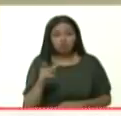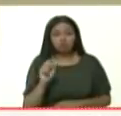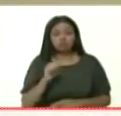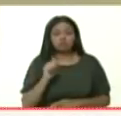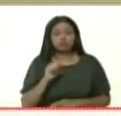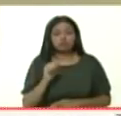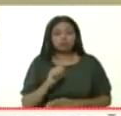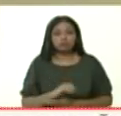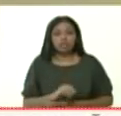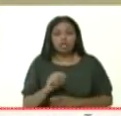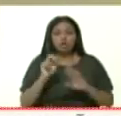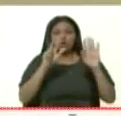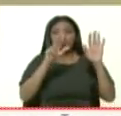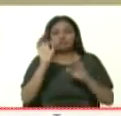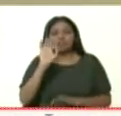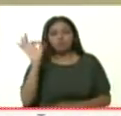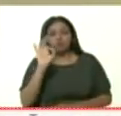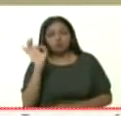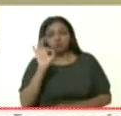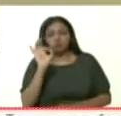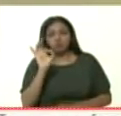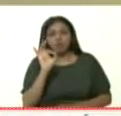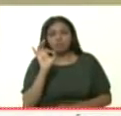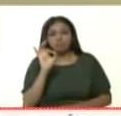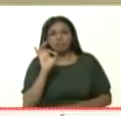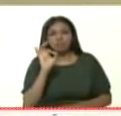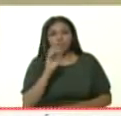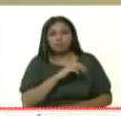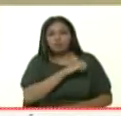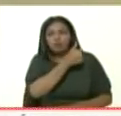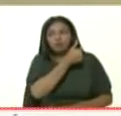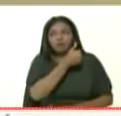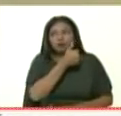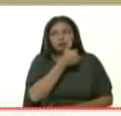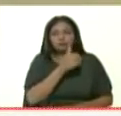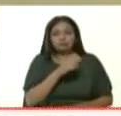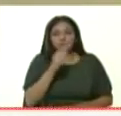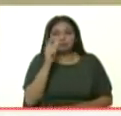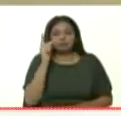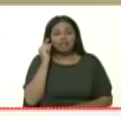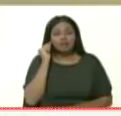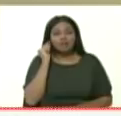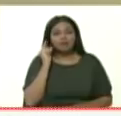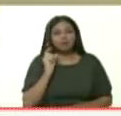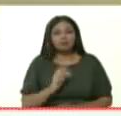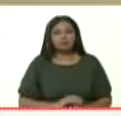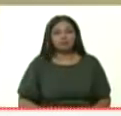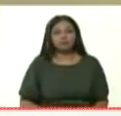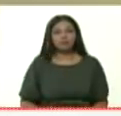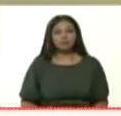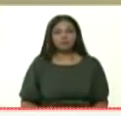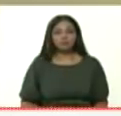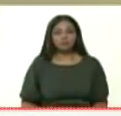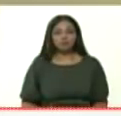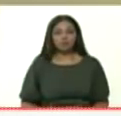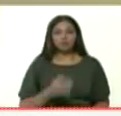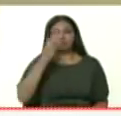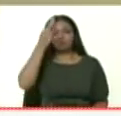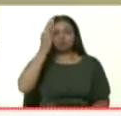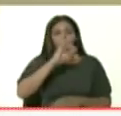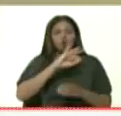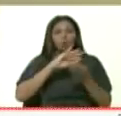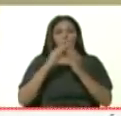El 80% de los jefes, de las jefas, de los consejos comunales